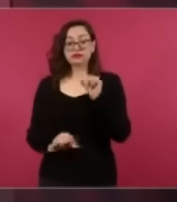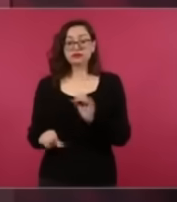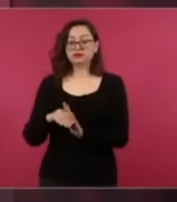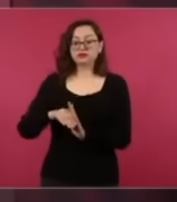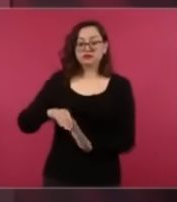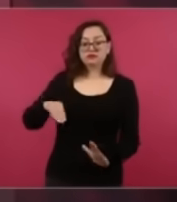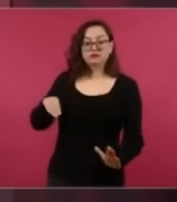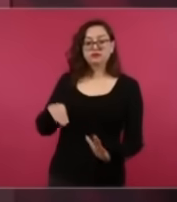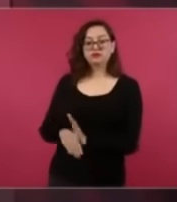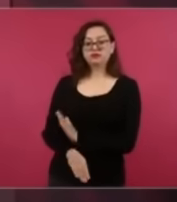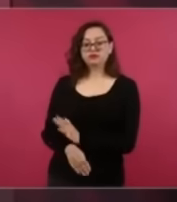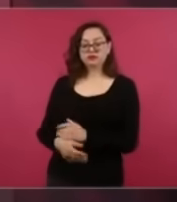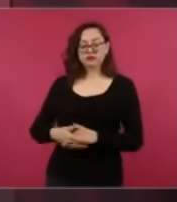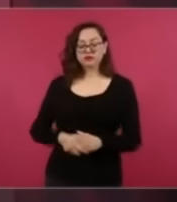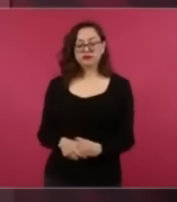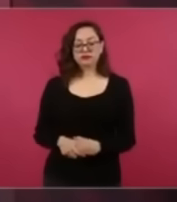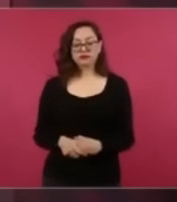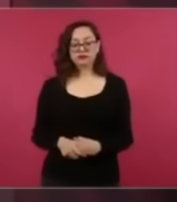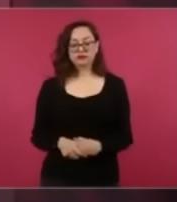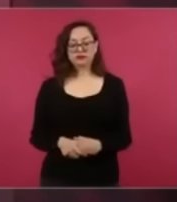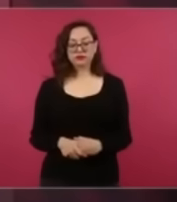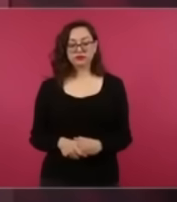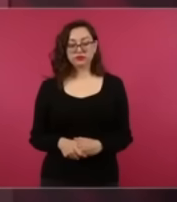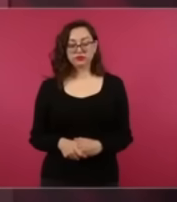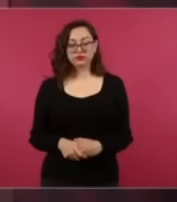Esto da pena.